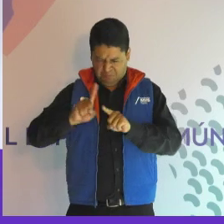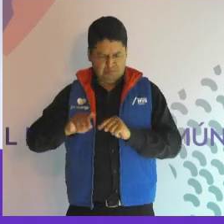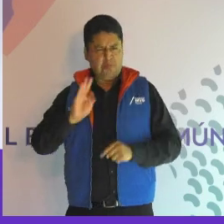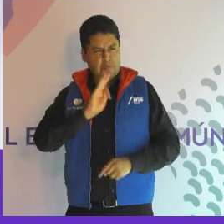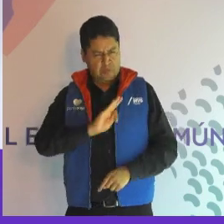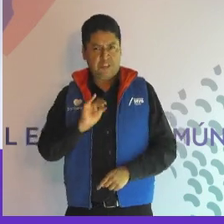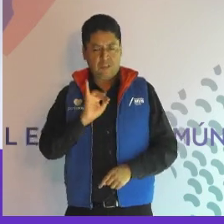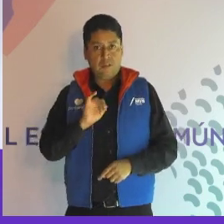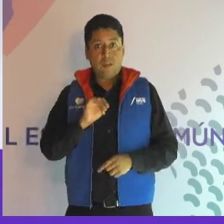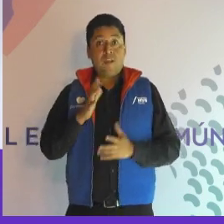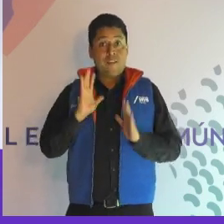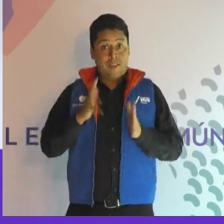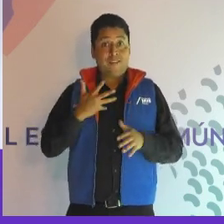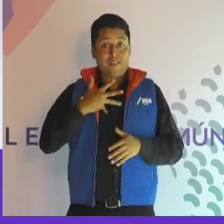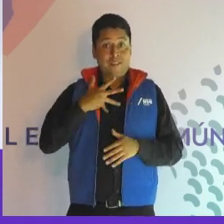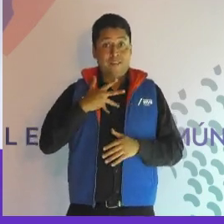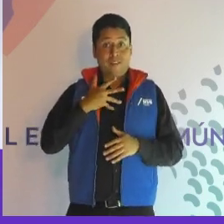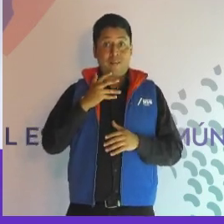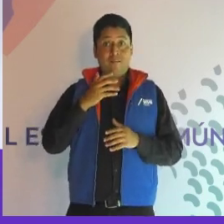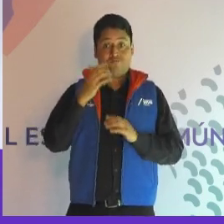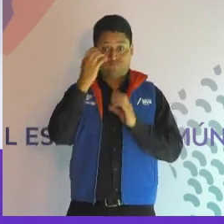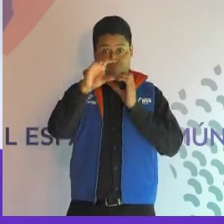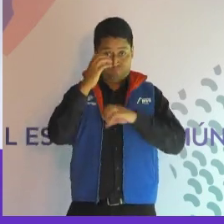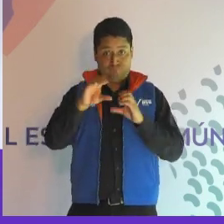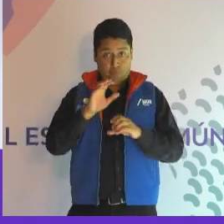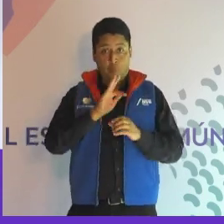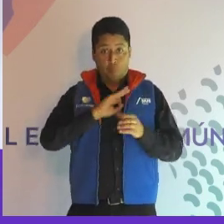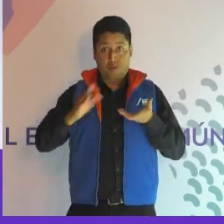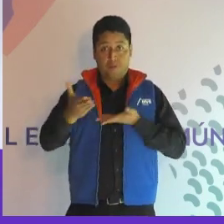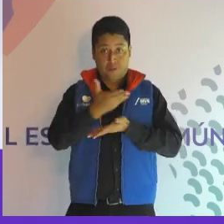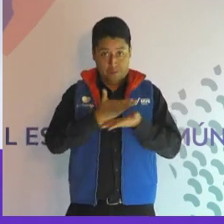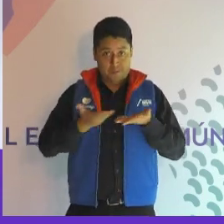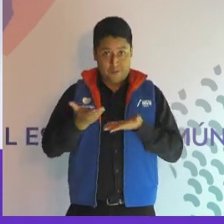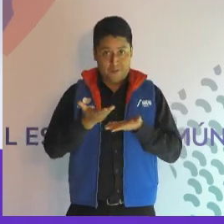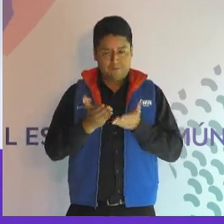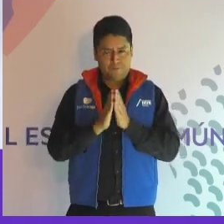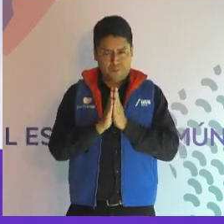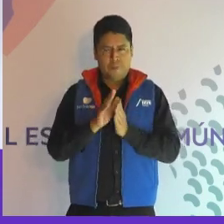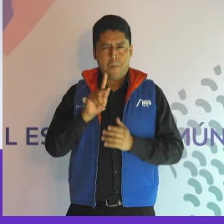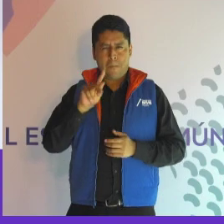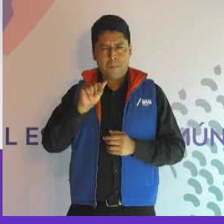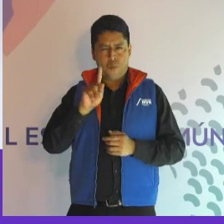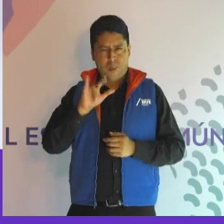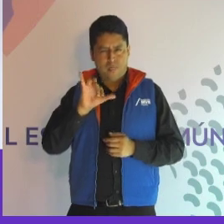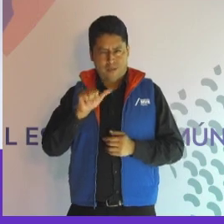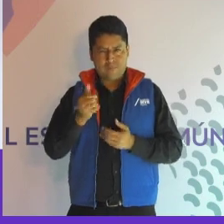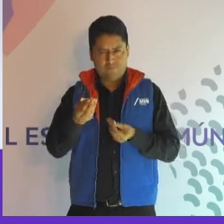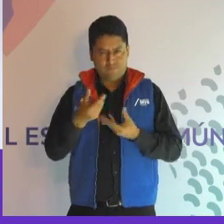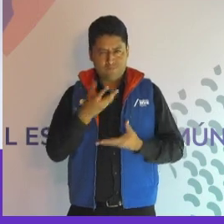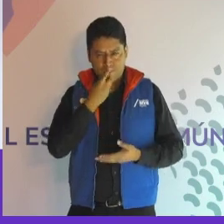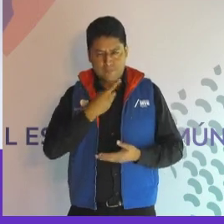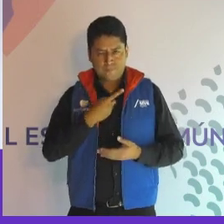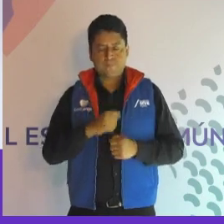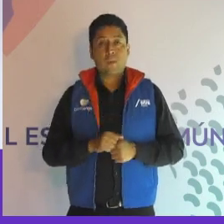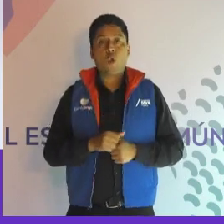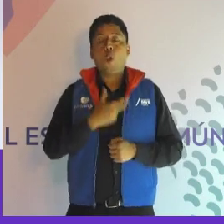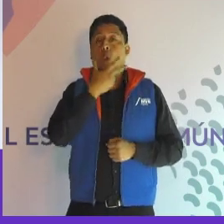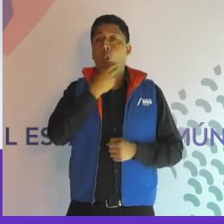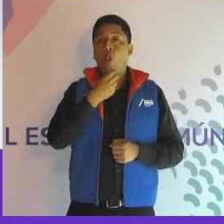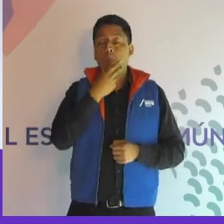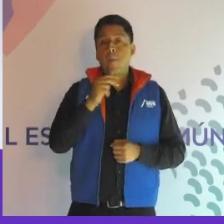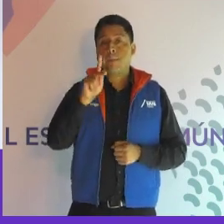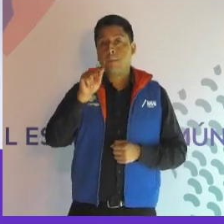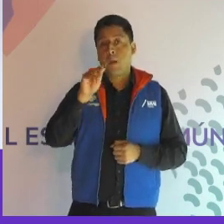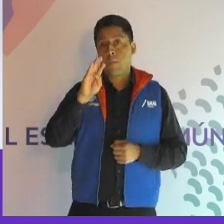que podemos compartir antes de iniciar? Claro que sí, Edgar. En el chat, Pablo Ulises Rodríguez Hernández